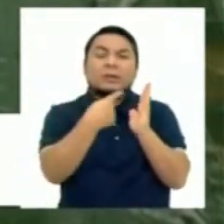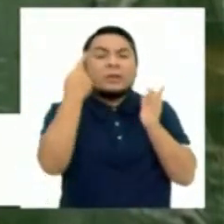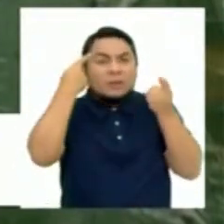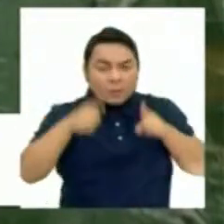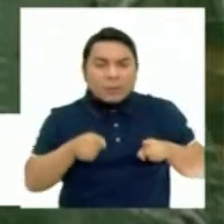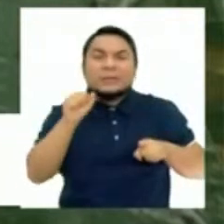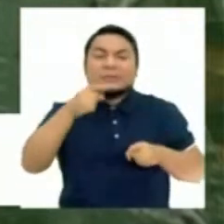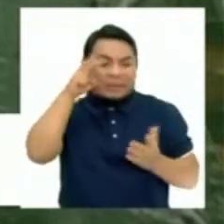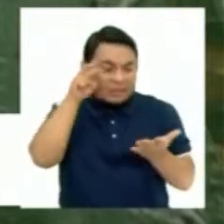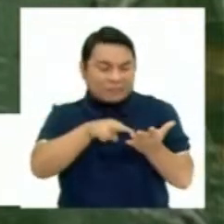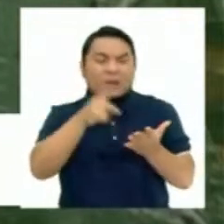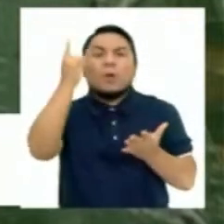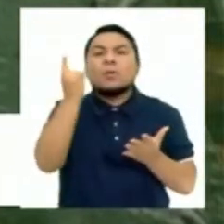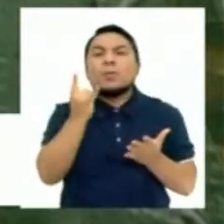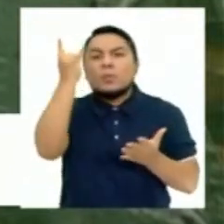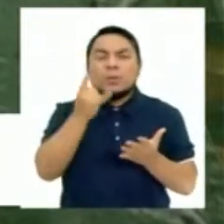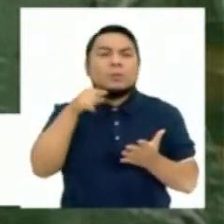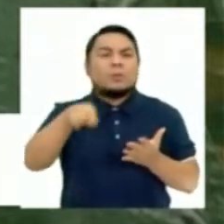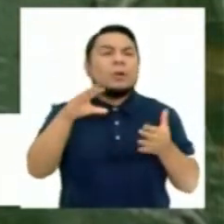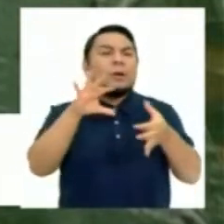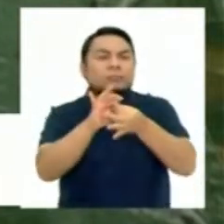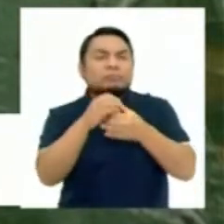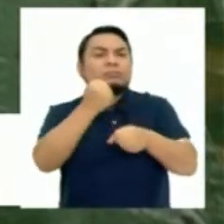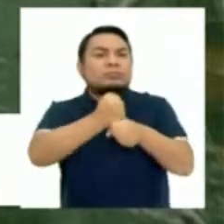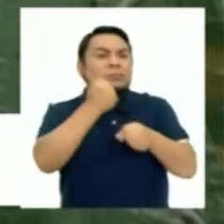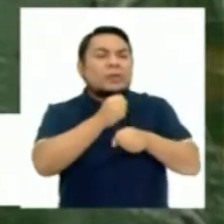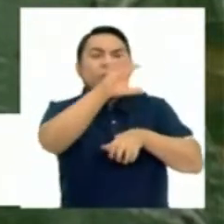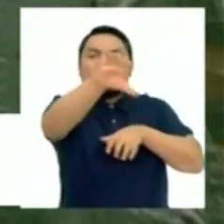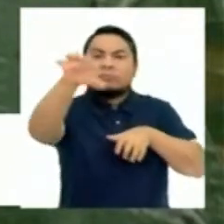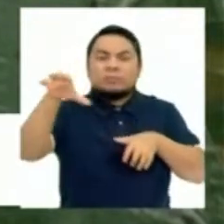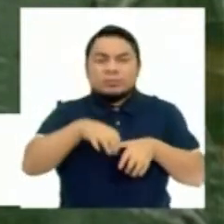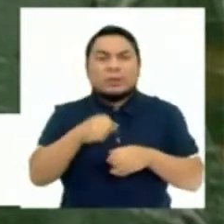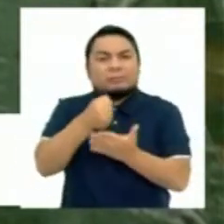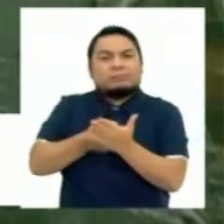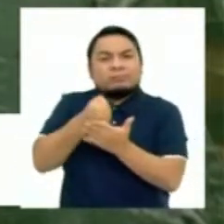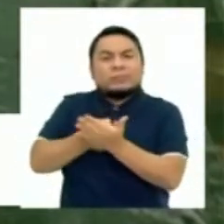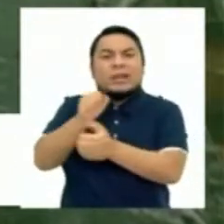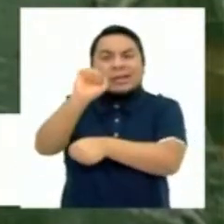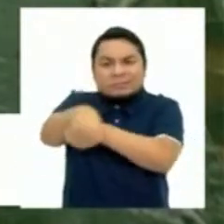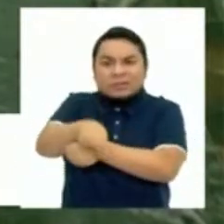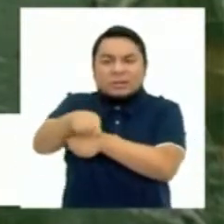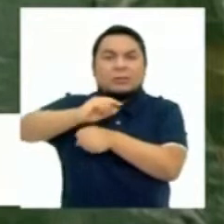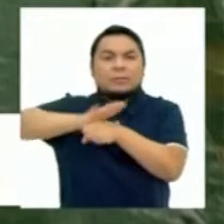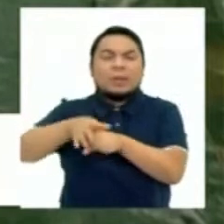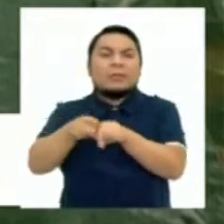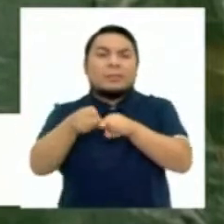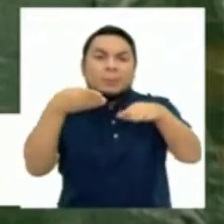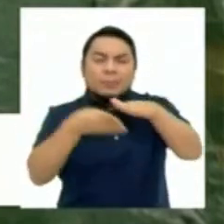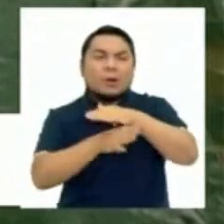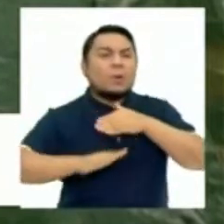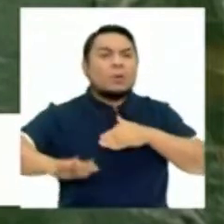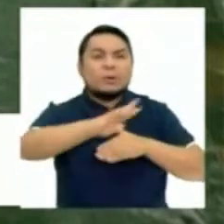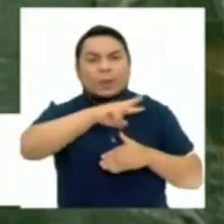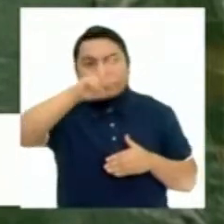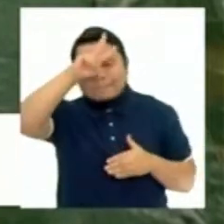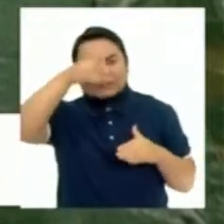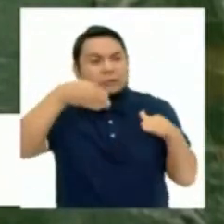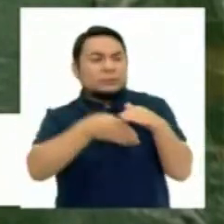vigorosas y urgentes acciones multilaterales para combatir la pandemia y permitir el acceso de todos los